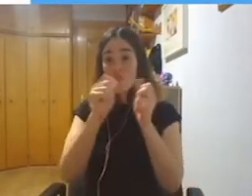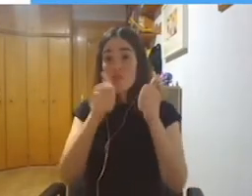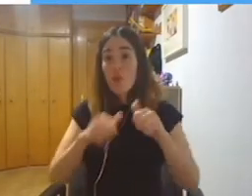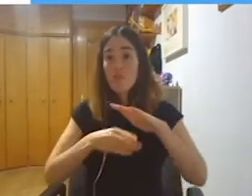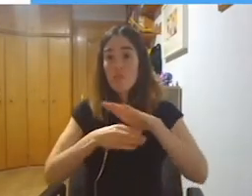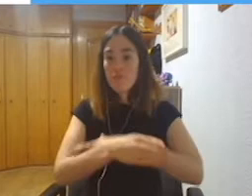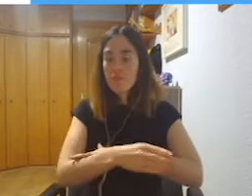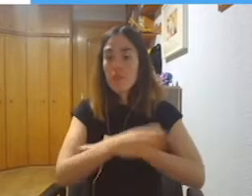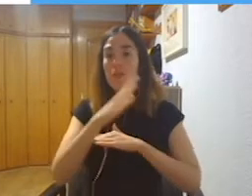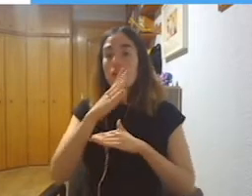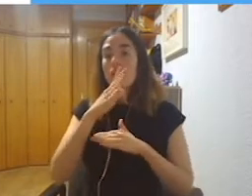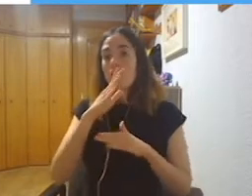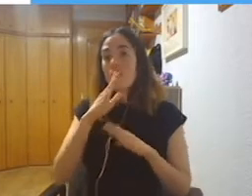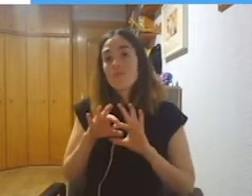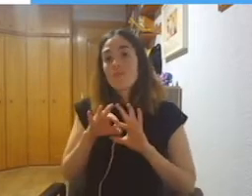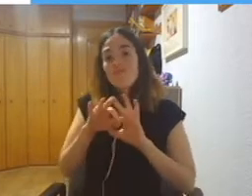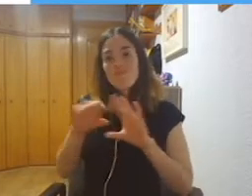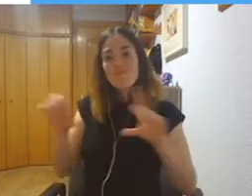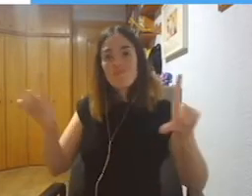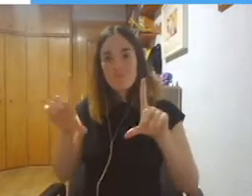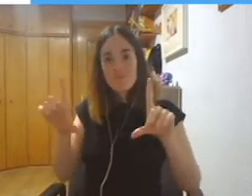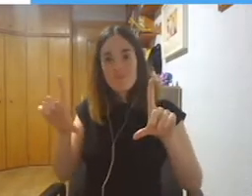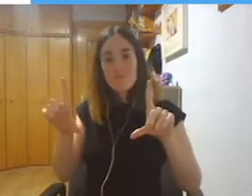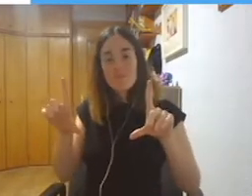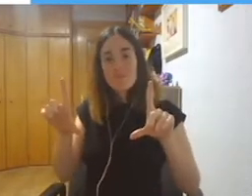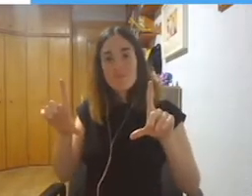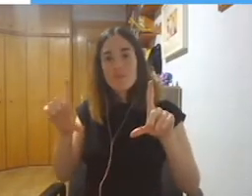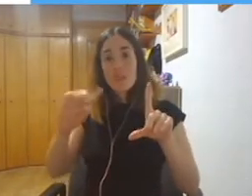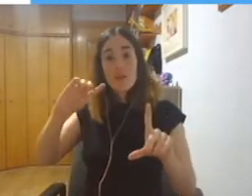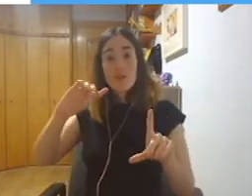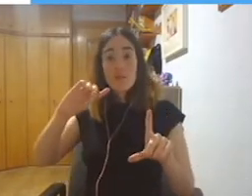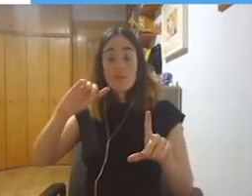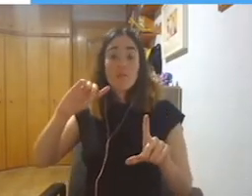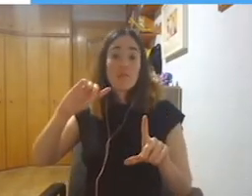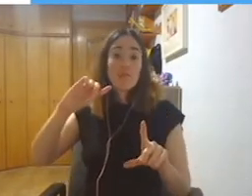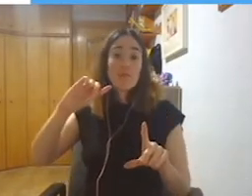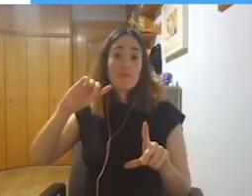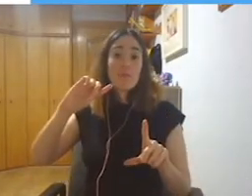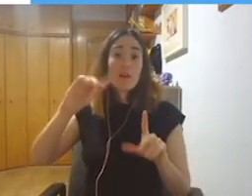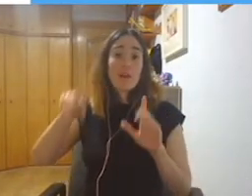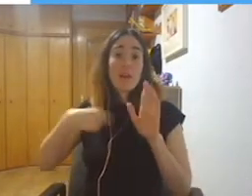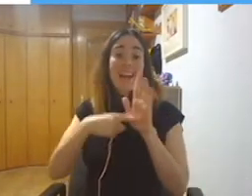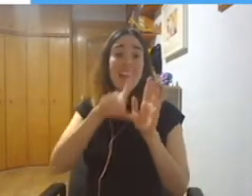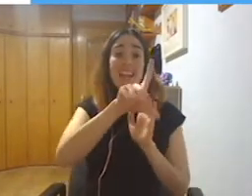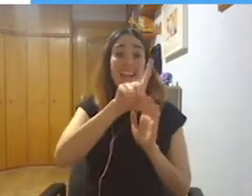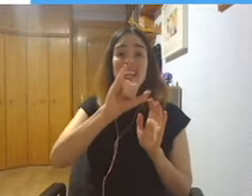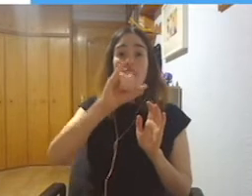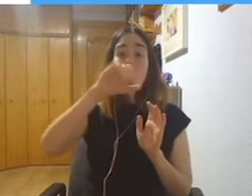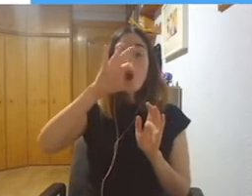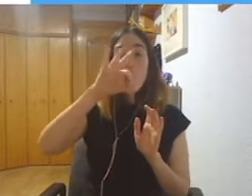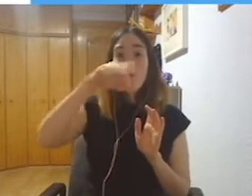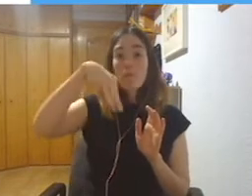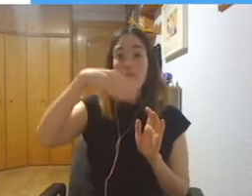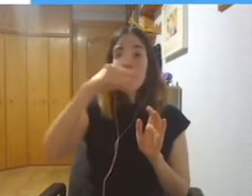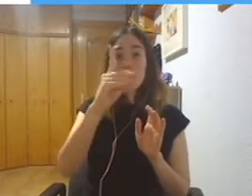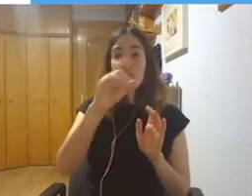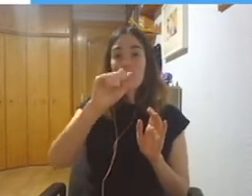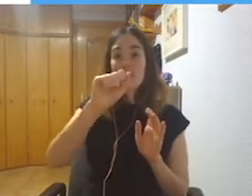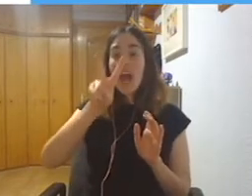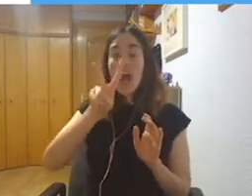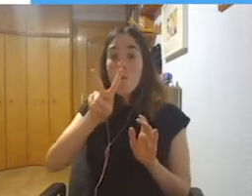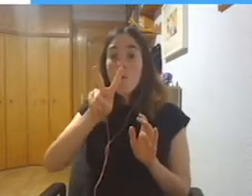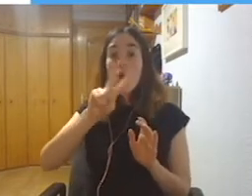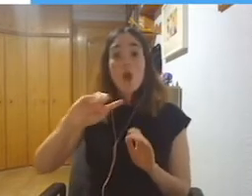accesibilidad referidas a la televisión fue precisamente la Liondau, que fue